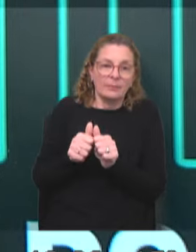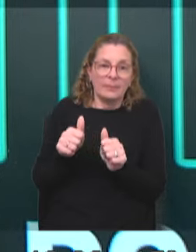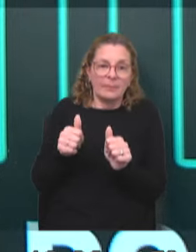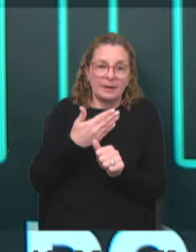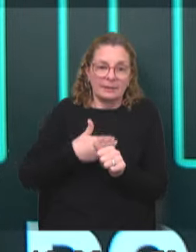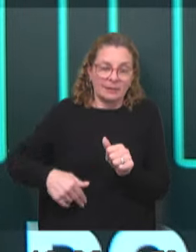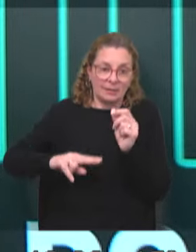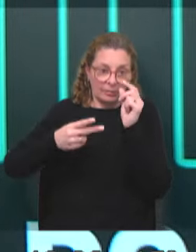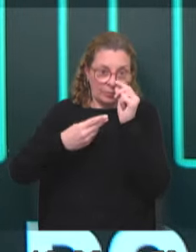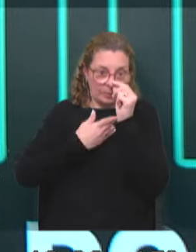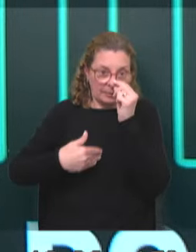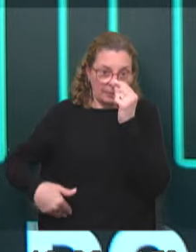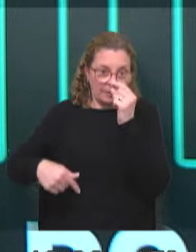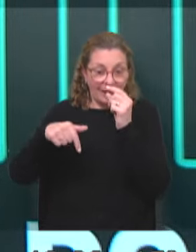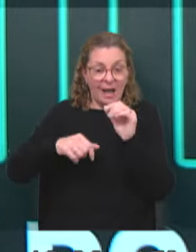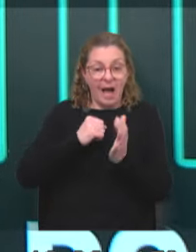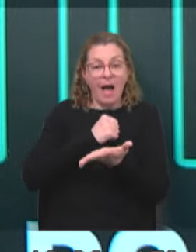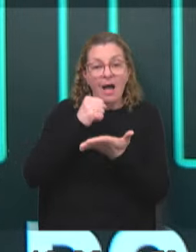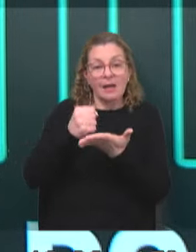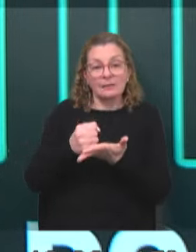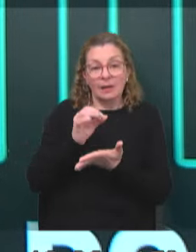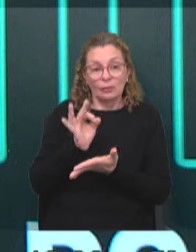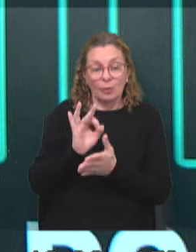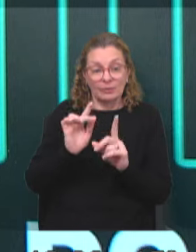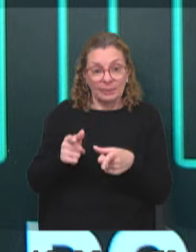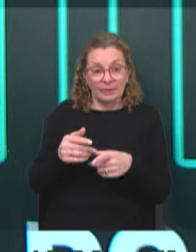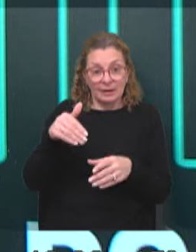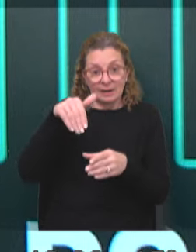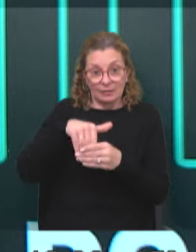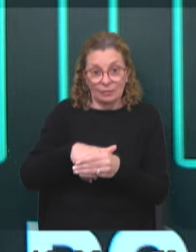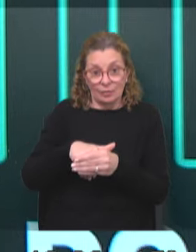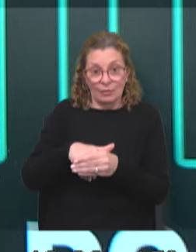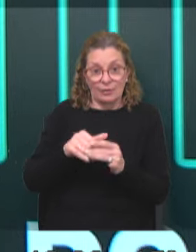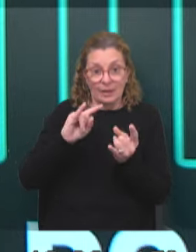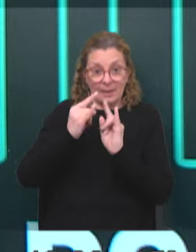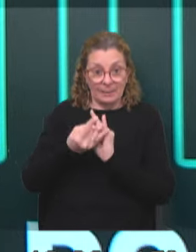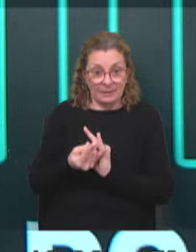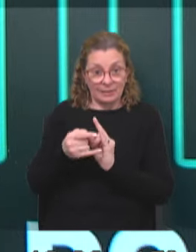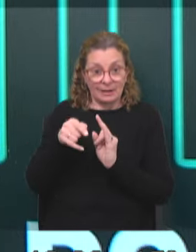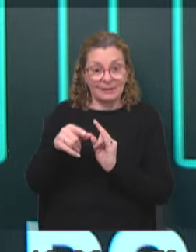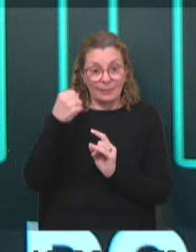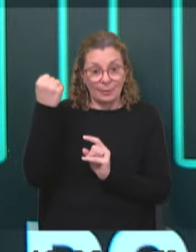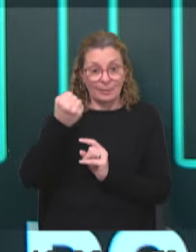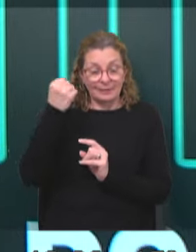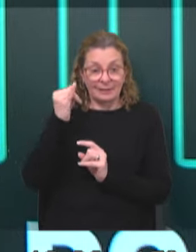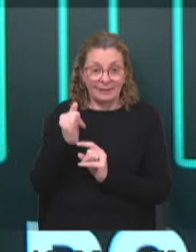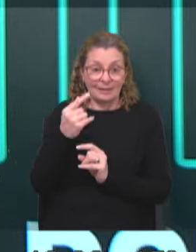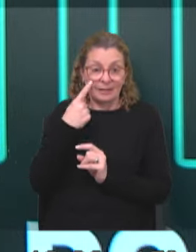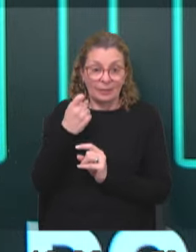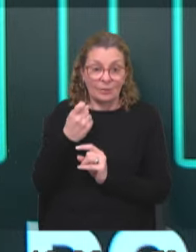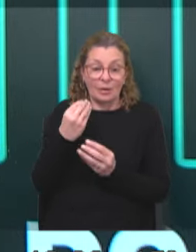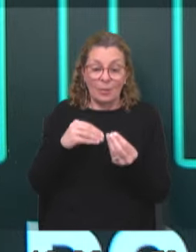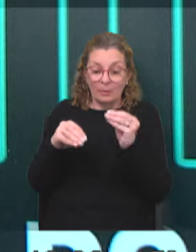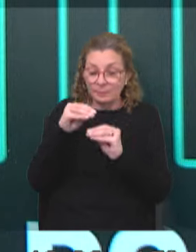que se desarrolla de aquí a octubre y en octubre mismo en la elección del parlamento y ahí es importante Cómo se va Armando la